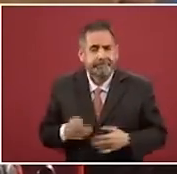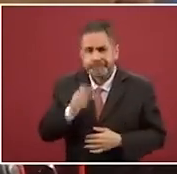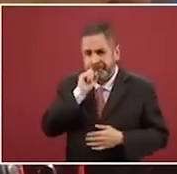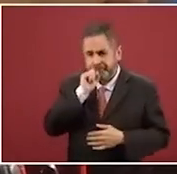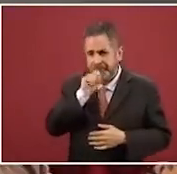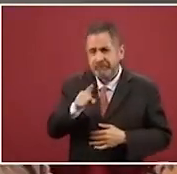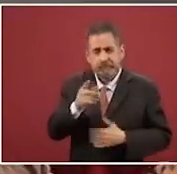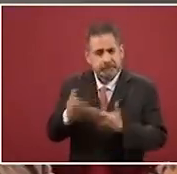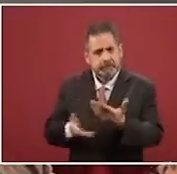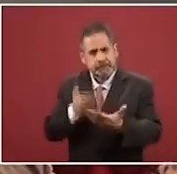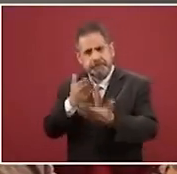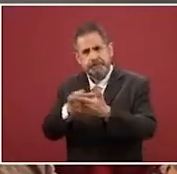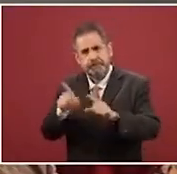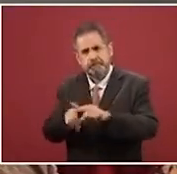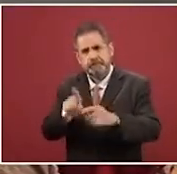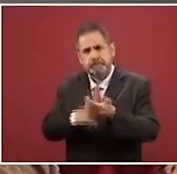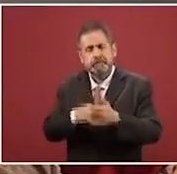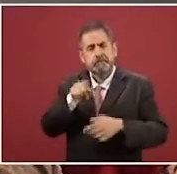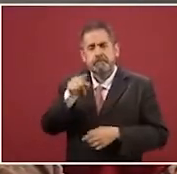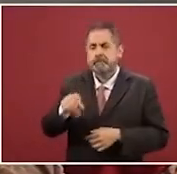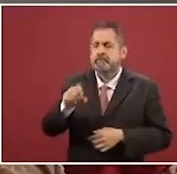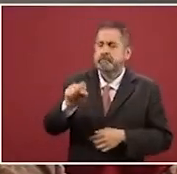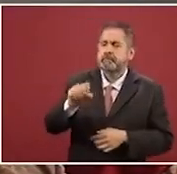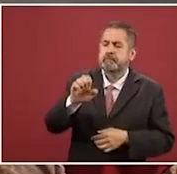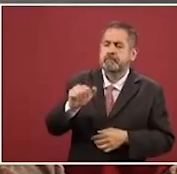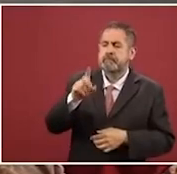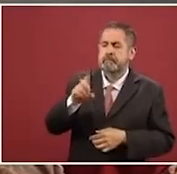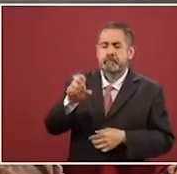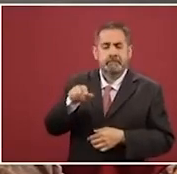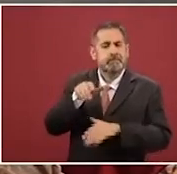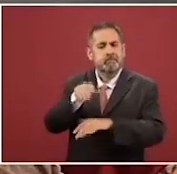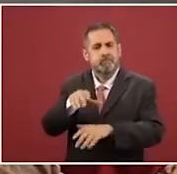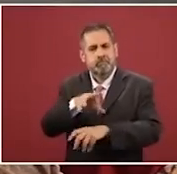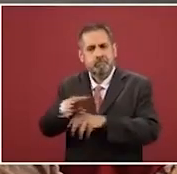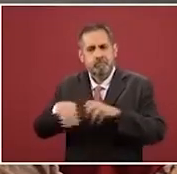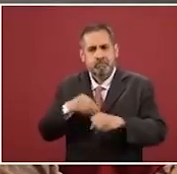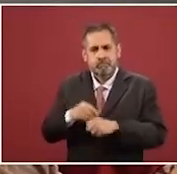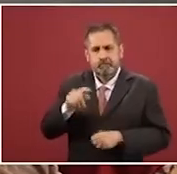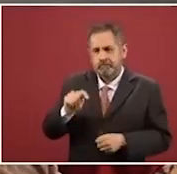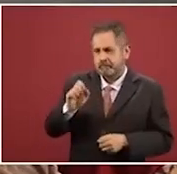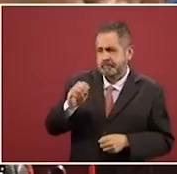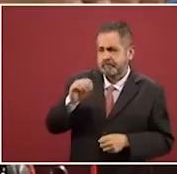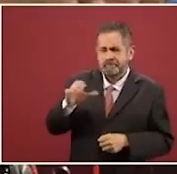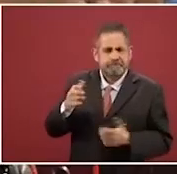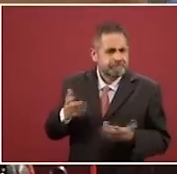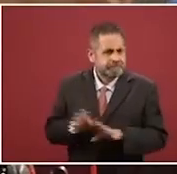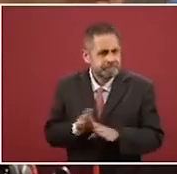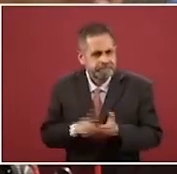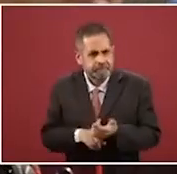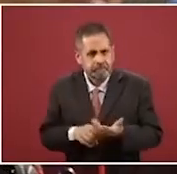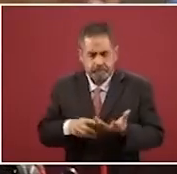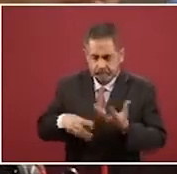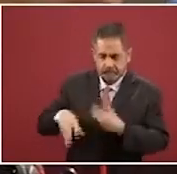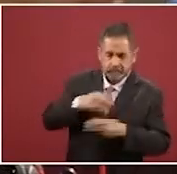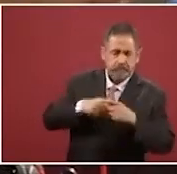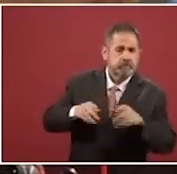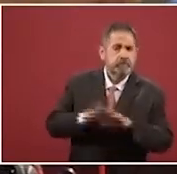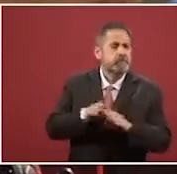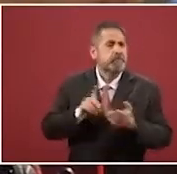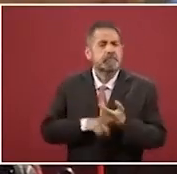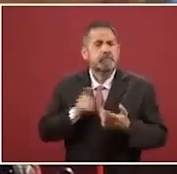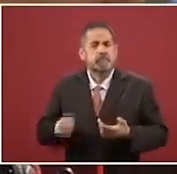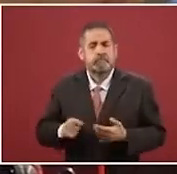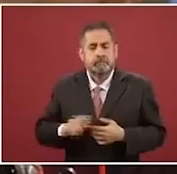también lo que le planteé al señor SEADE ahora en la renegociación del T-MEC, de que qué posibilidades habría de la transferencia